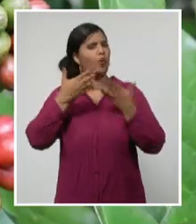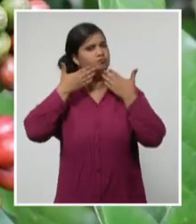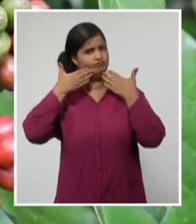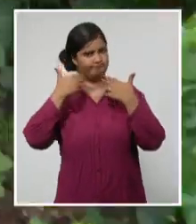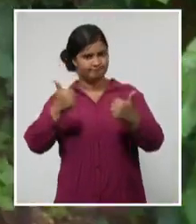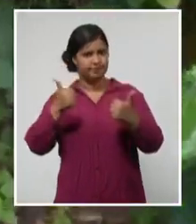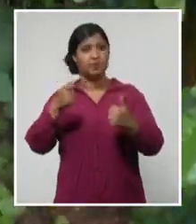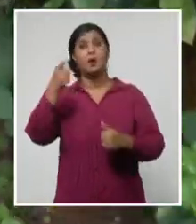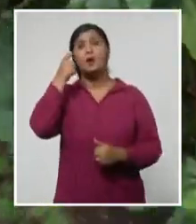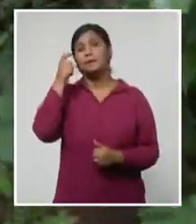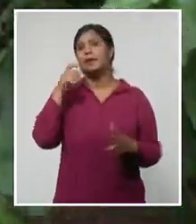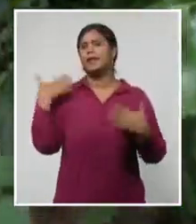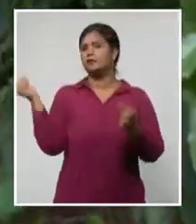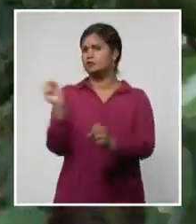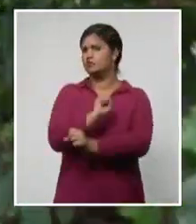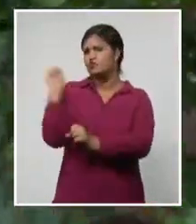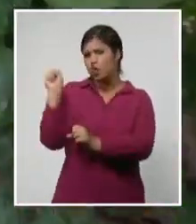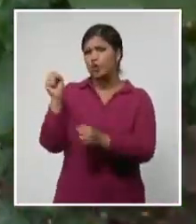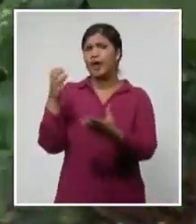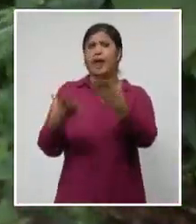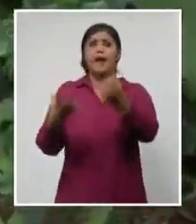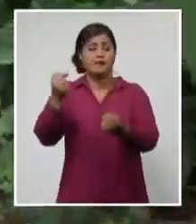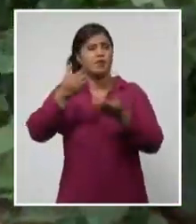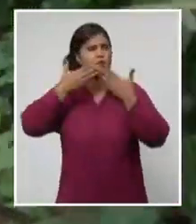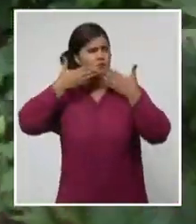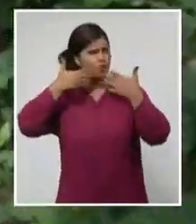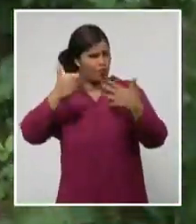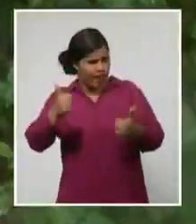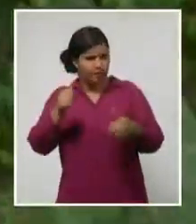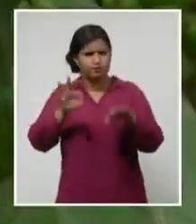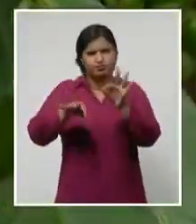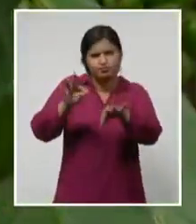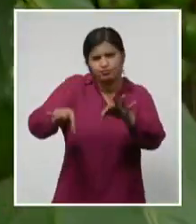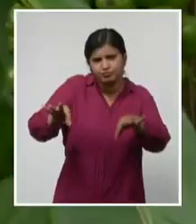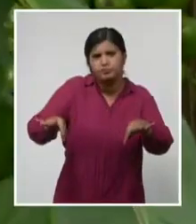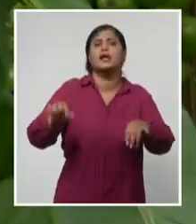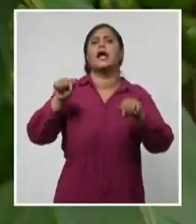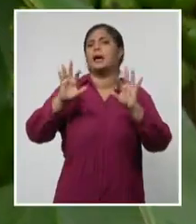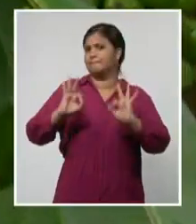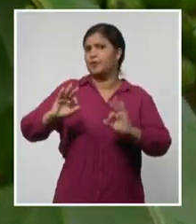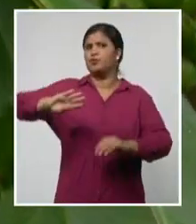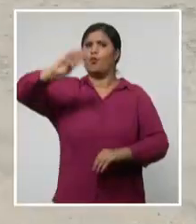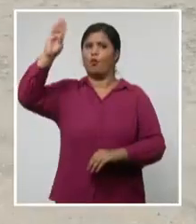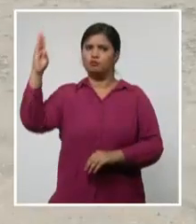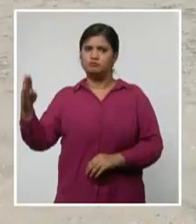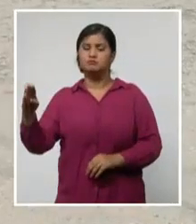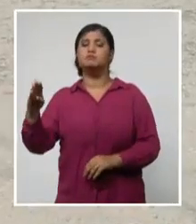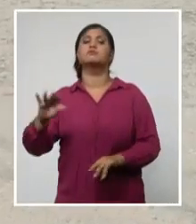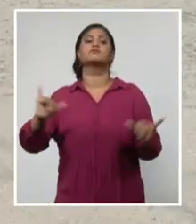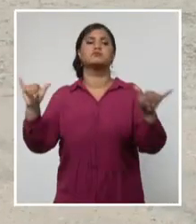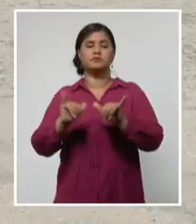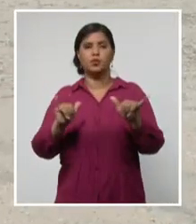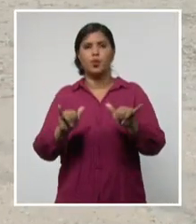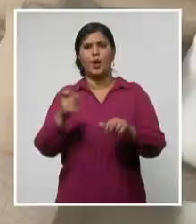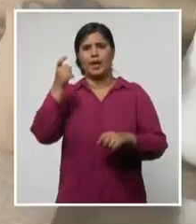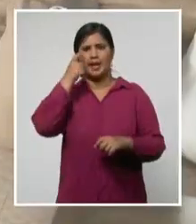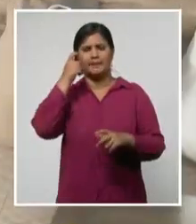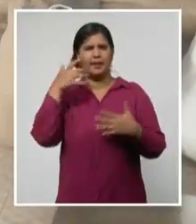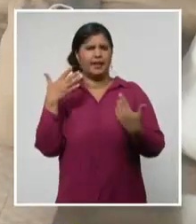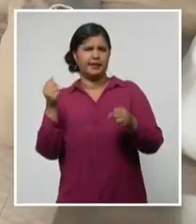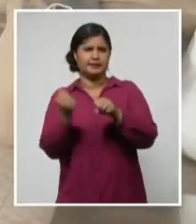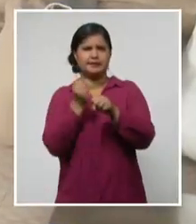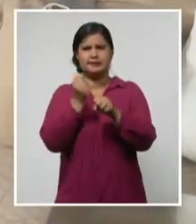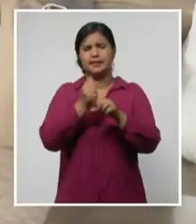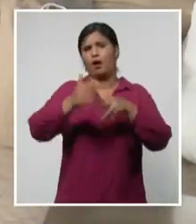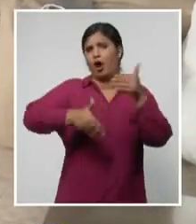se ha logrado el fomento de un café de calidad superior cultivado en las serranías del escambray también se destaca la selección del grano en el